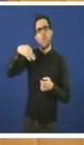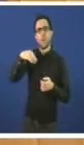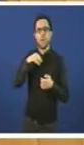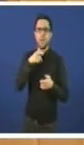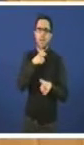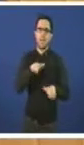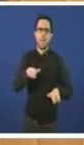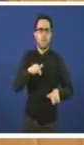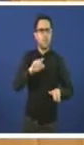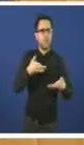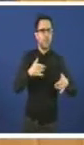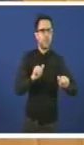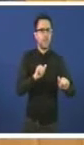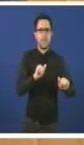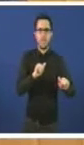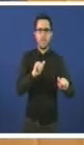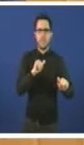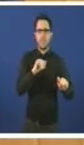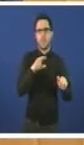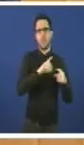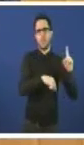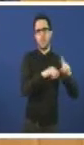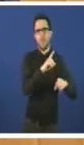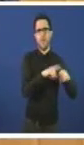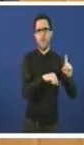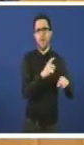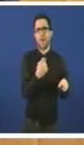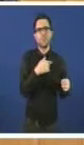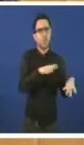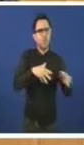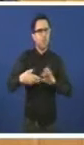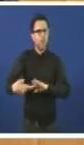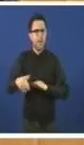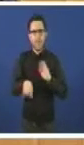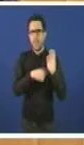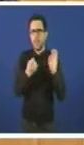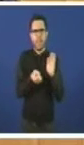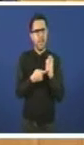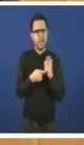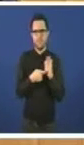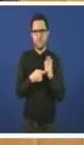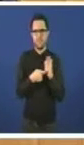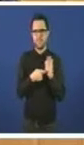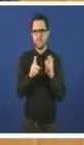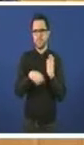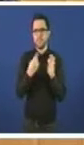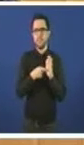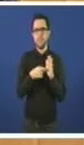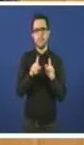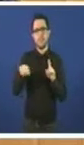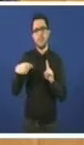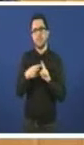nacionalista galego non es cierto transcribe literalmente a ley el plan xeral de normalización da lingua galega